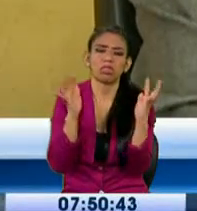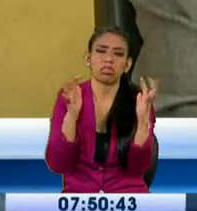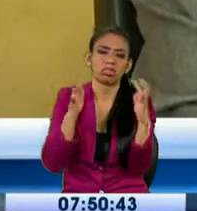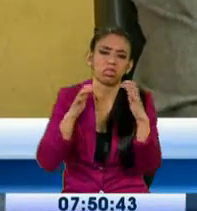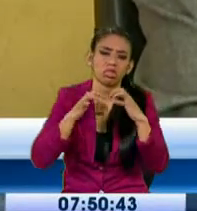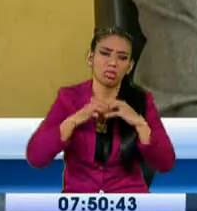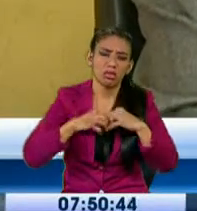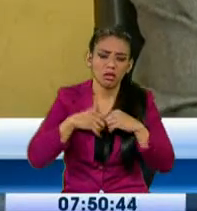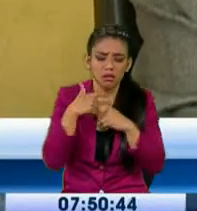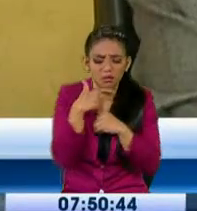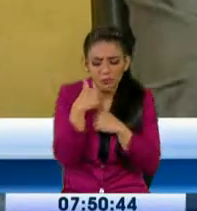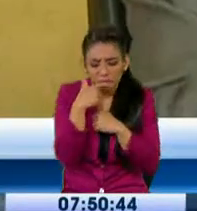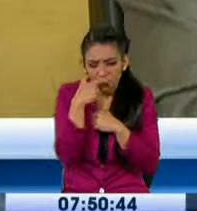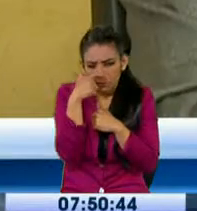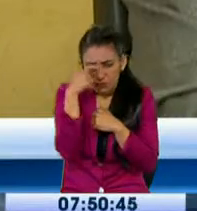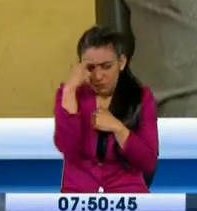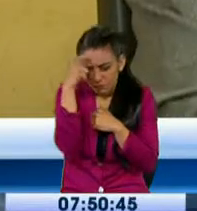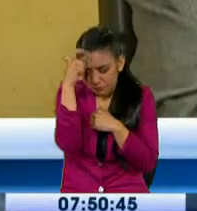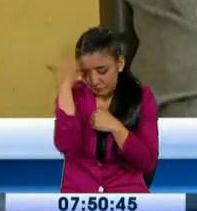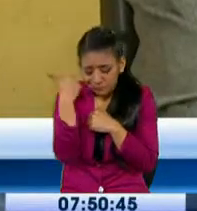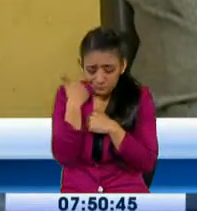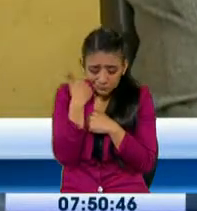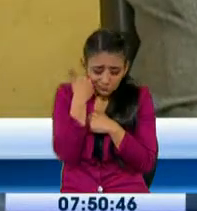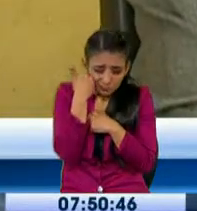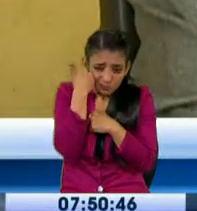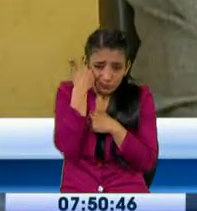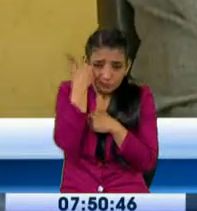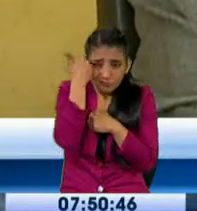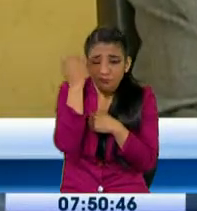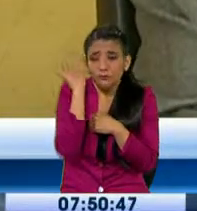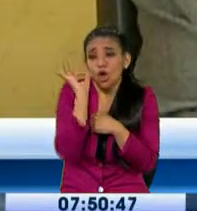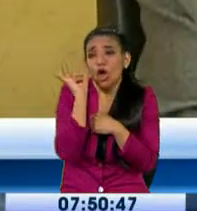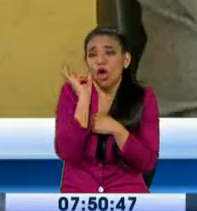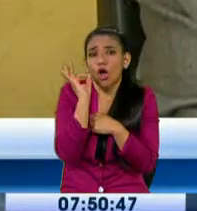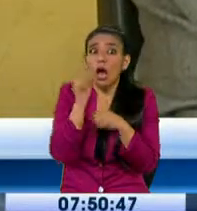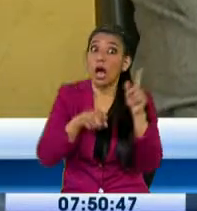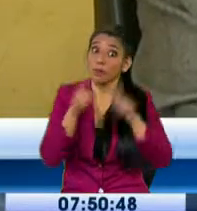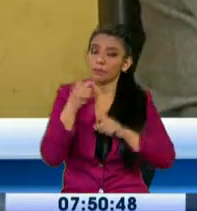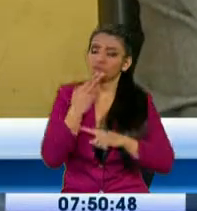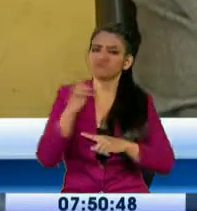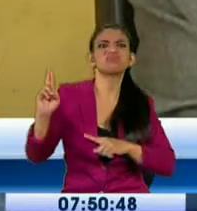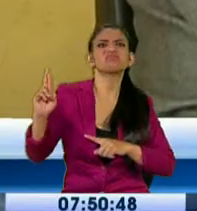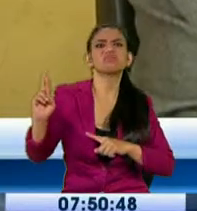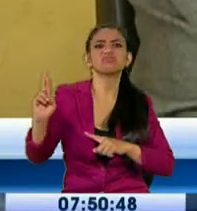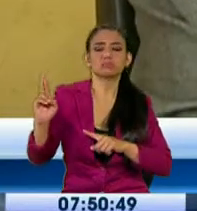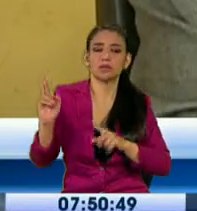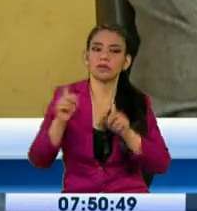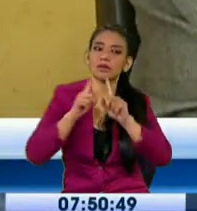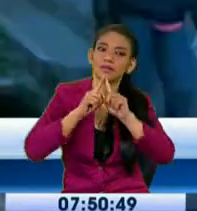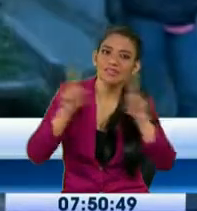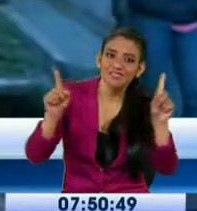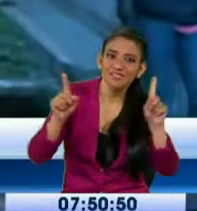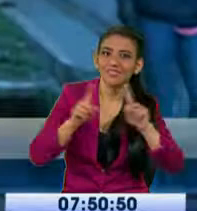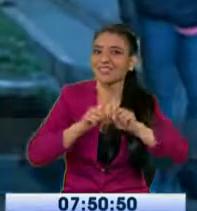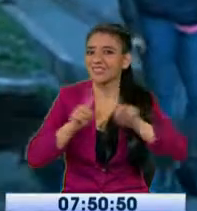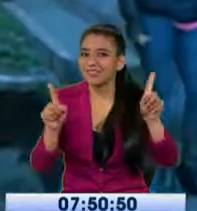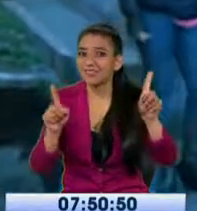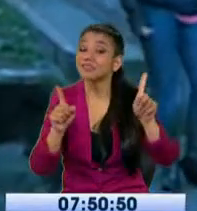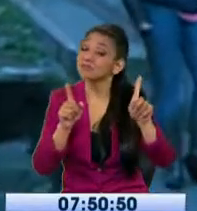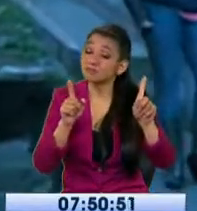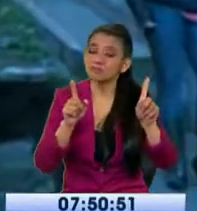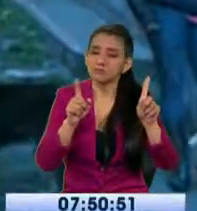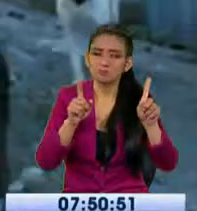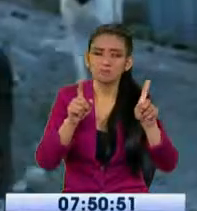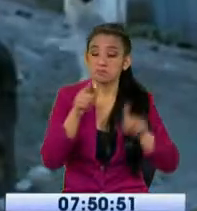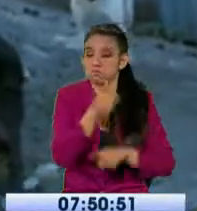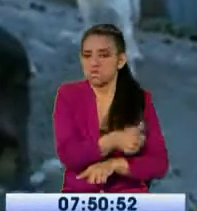demostrar timidez o muchas veces comienza a demostrar rebeldía, el otro lado de la timidez. En todos los casos